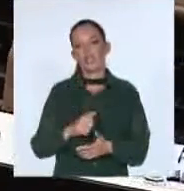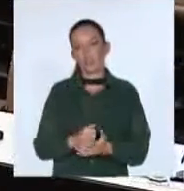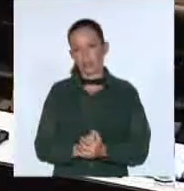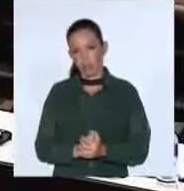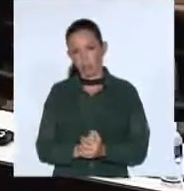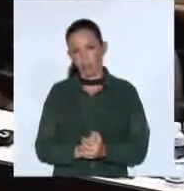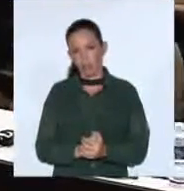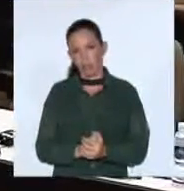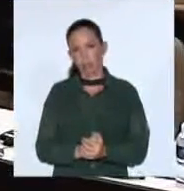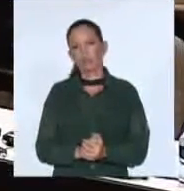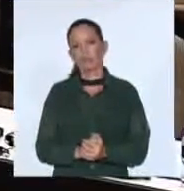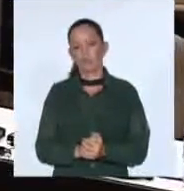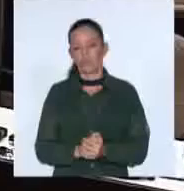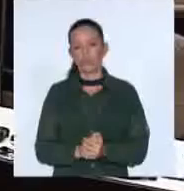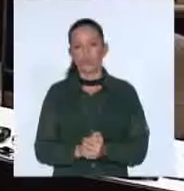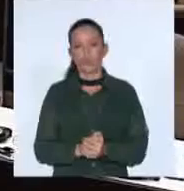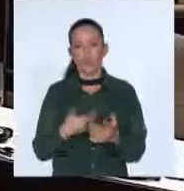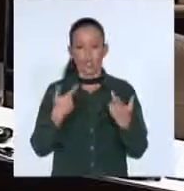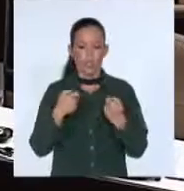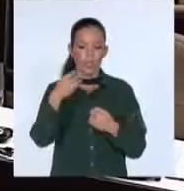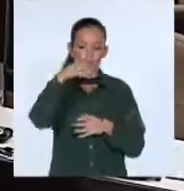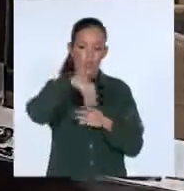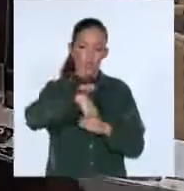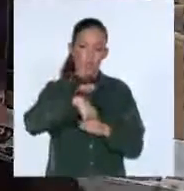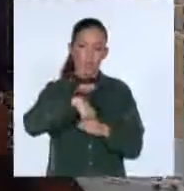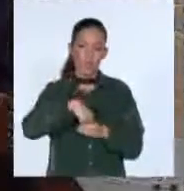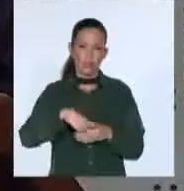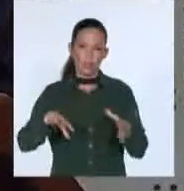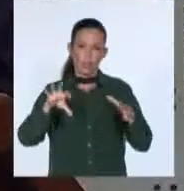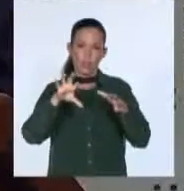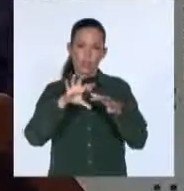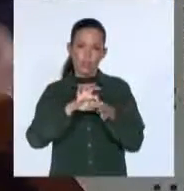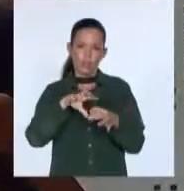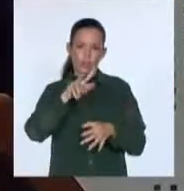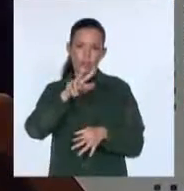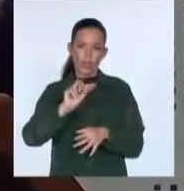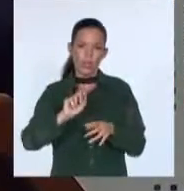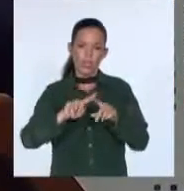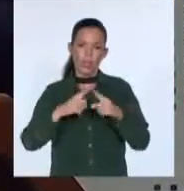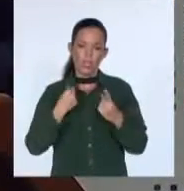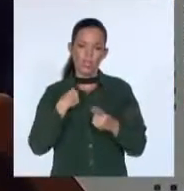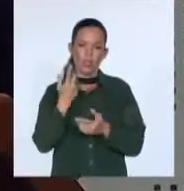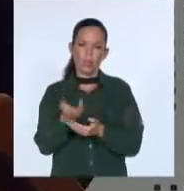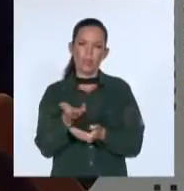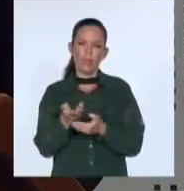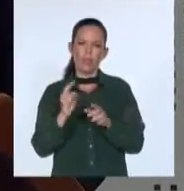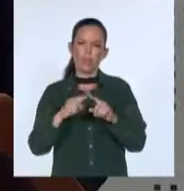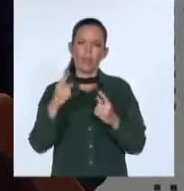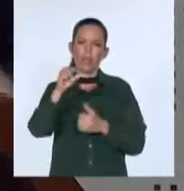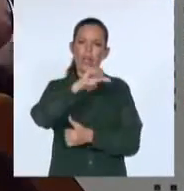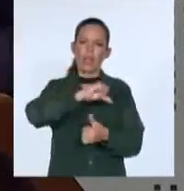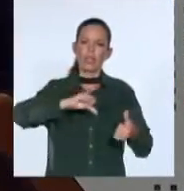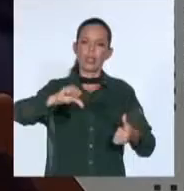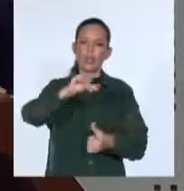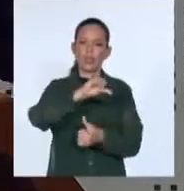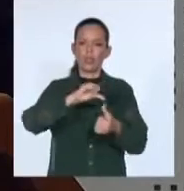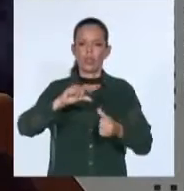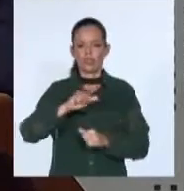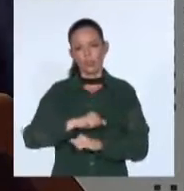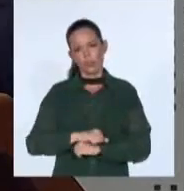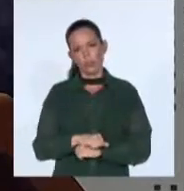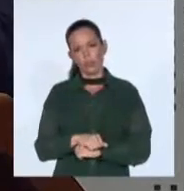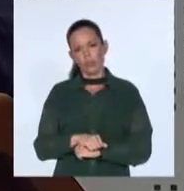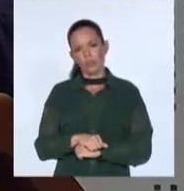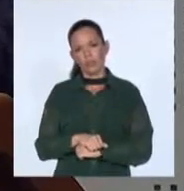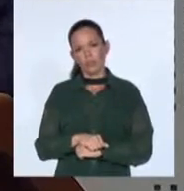al G20. ¿Y por qué lo pedí? Porque no es posible que el Caribe, que es la región que más